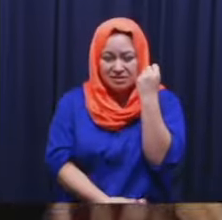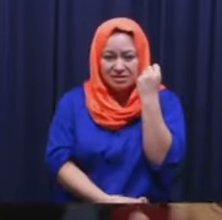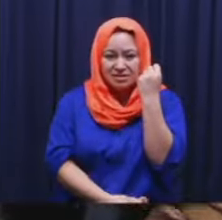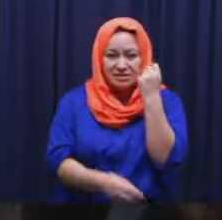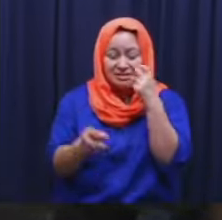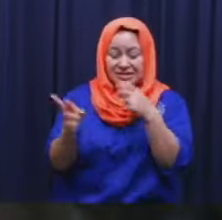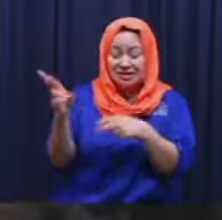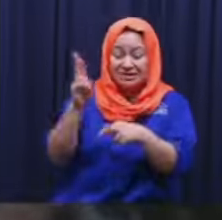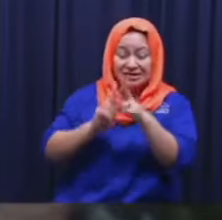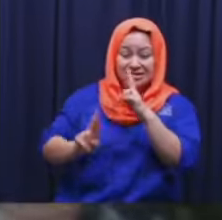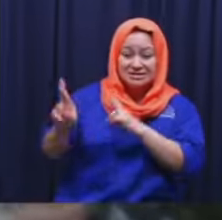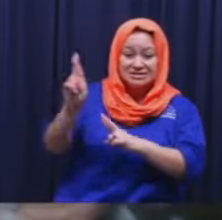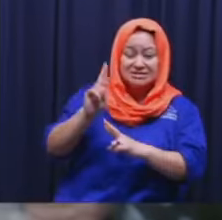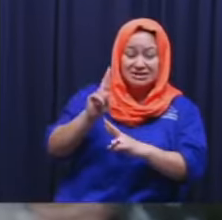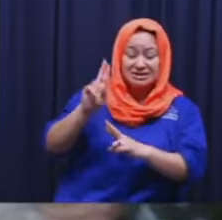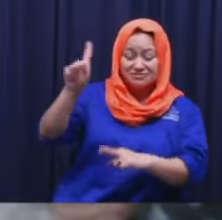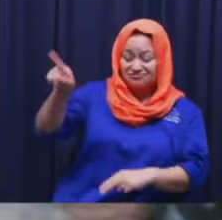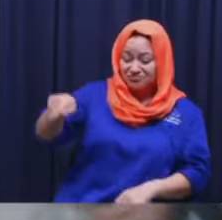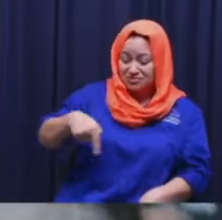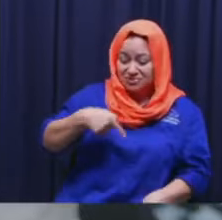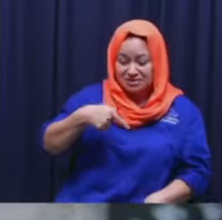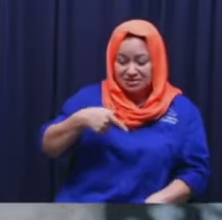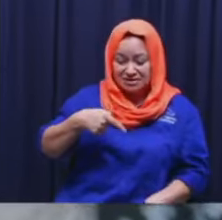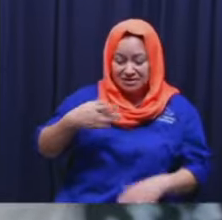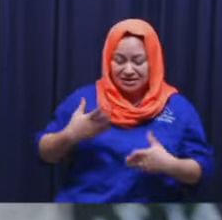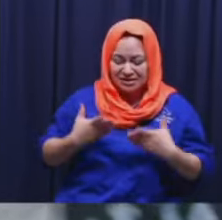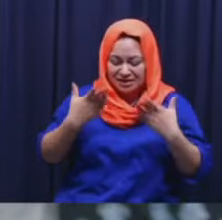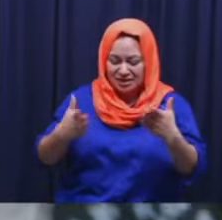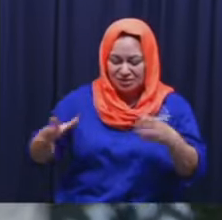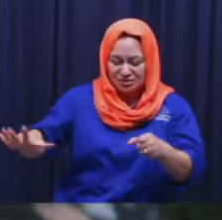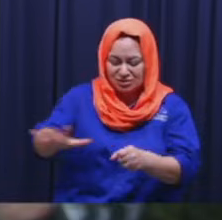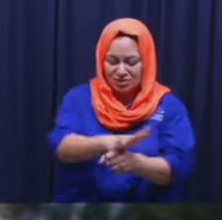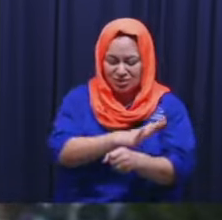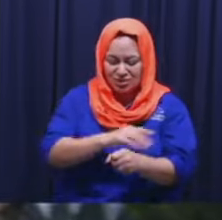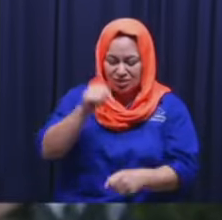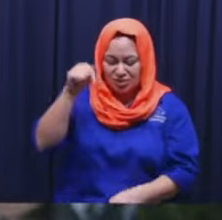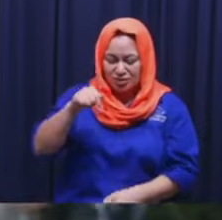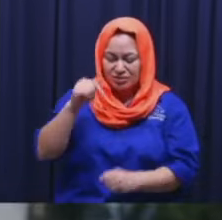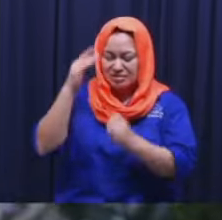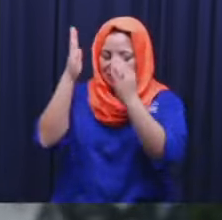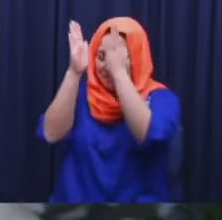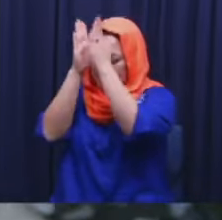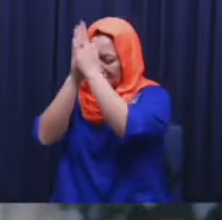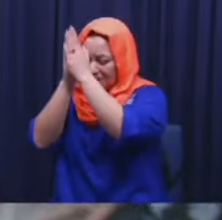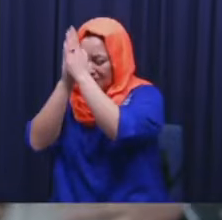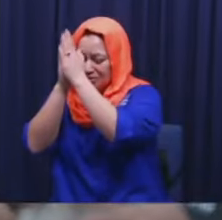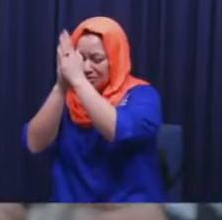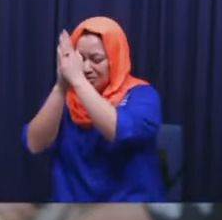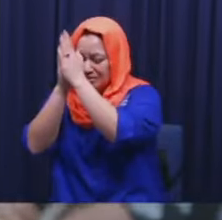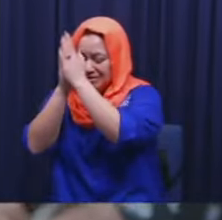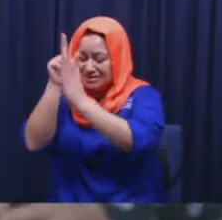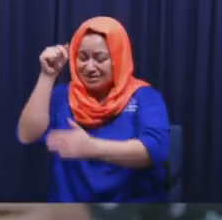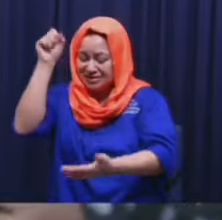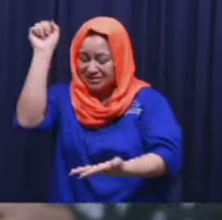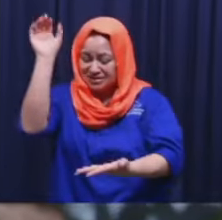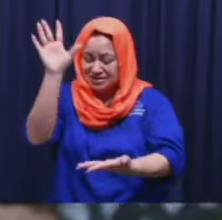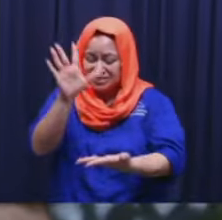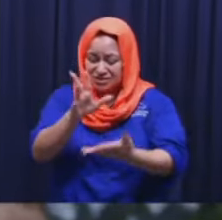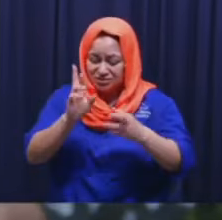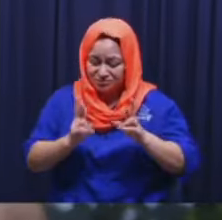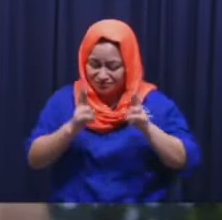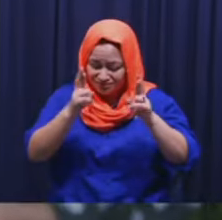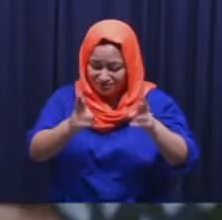todo. Esta vez yo te pido, Señor, que traigas esa bendición sobre este pueblo y que aquellas bendiciones que han